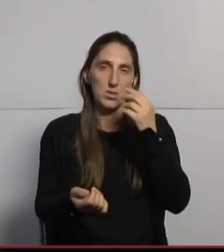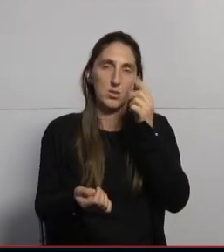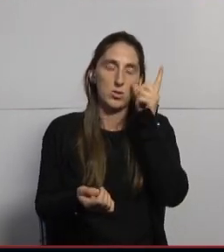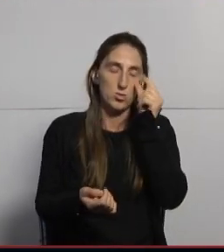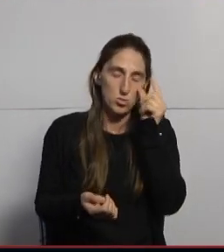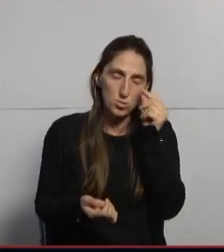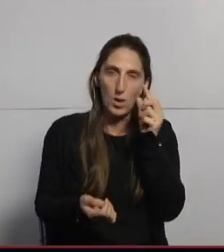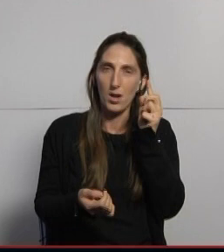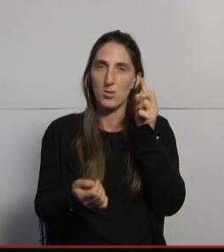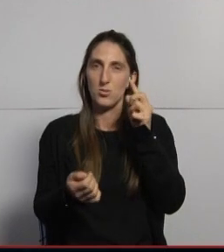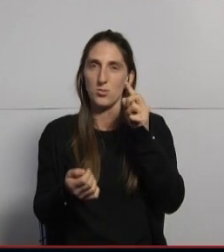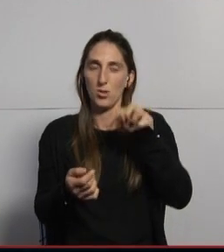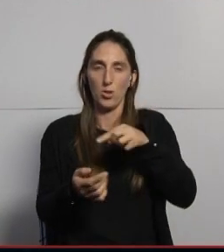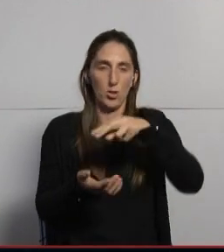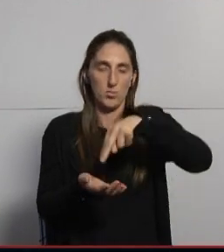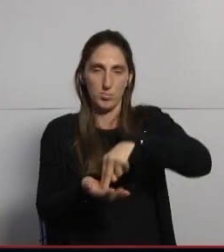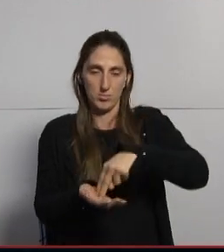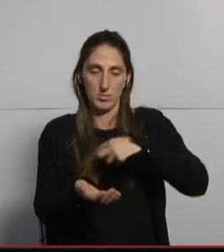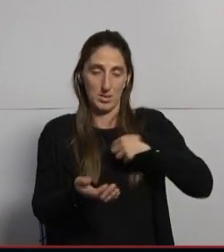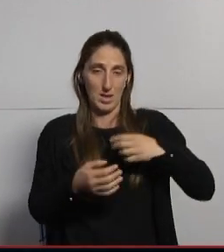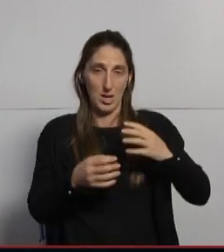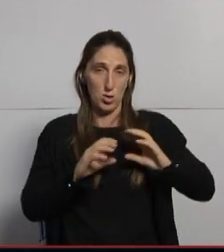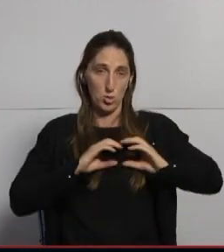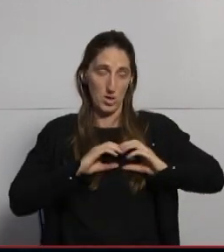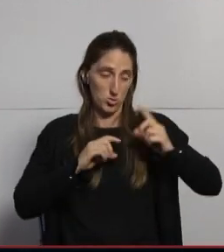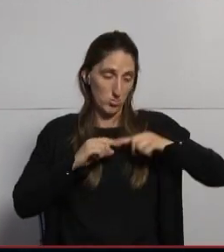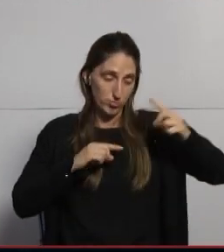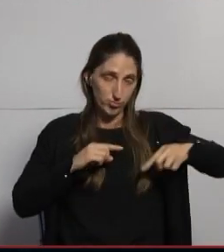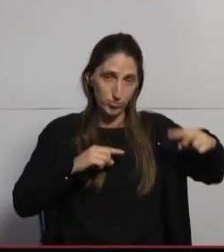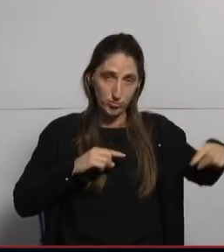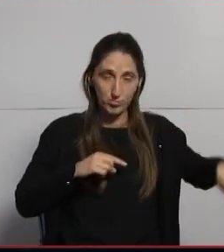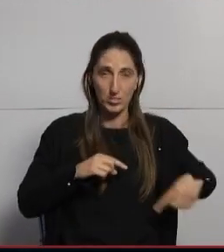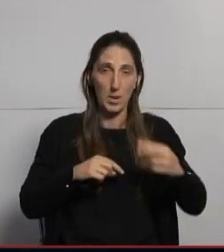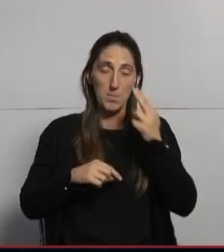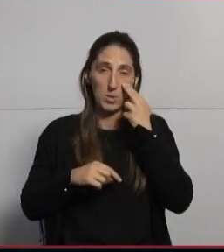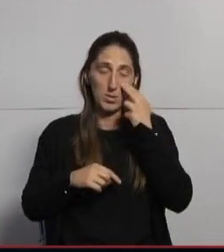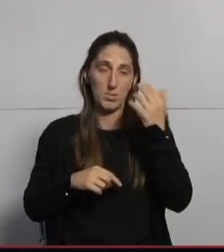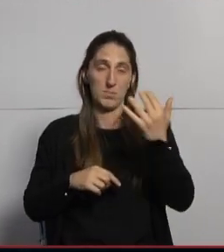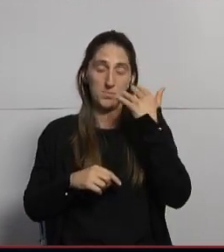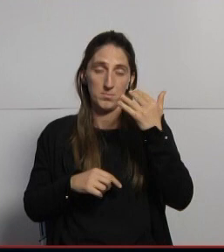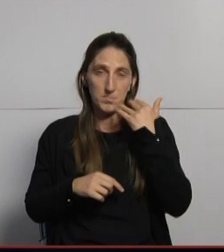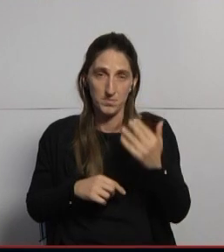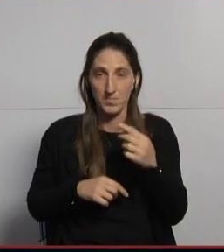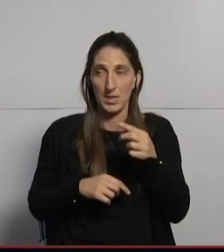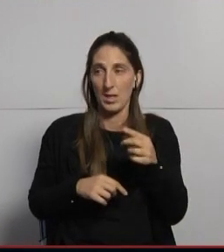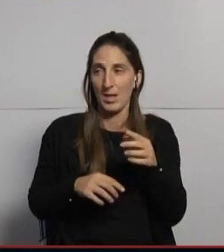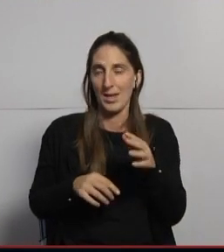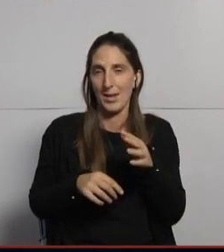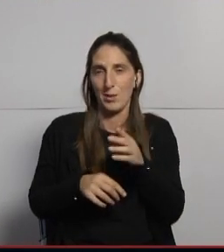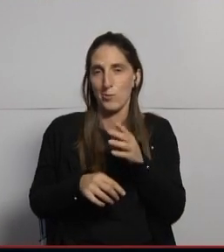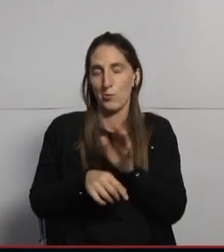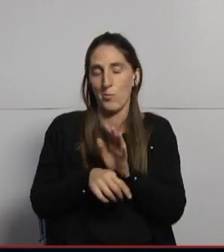sueño, posición, hace hasta un electrocardiograma, detecta arritmias, problemas de respiración. O sea, es como tener un